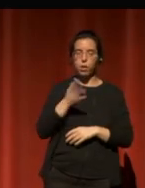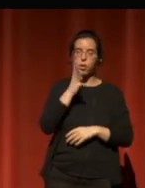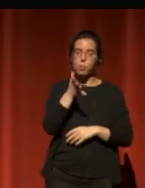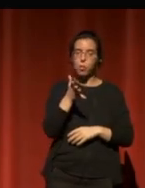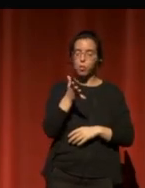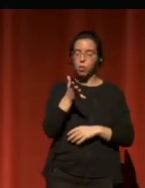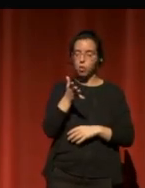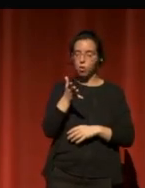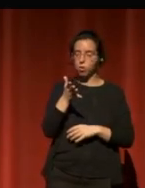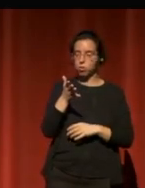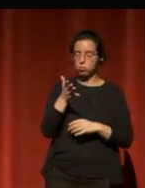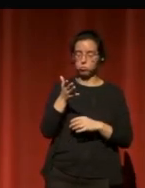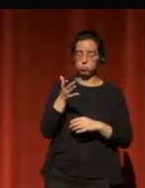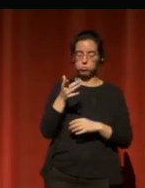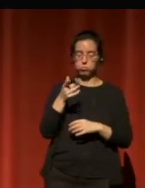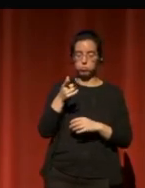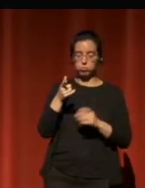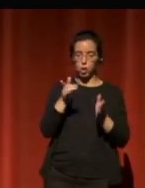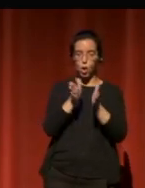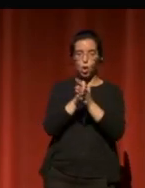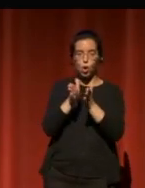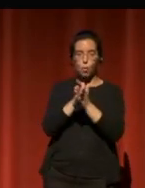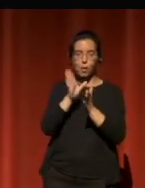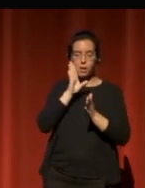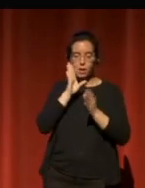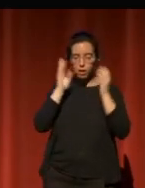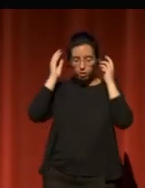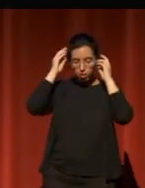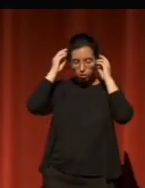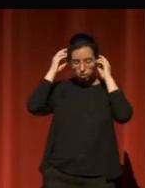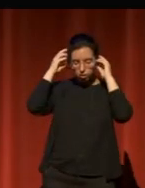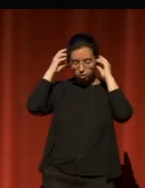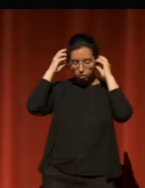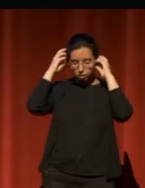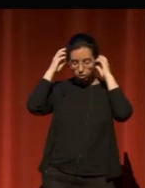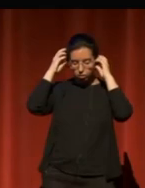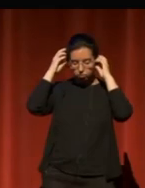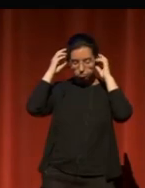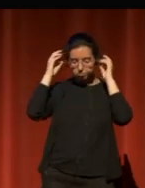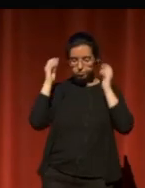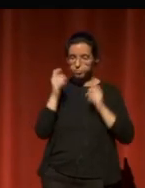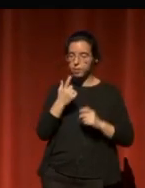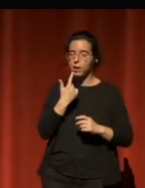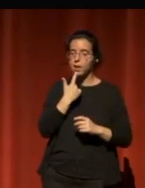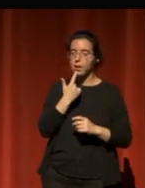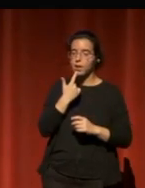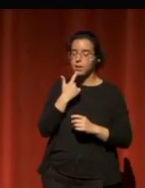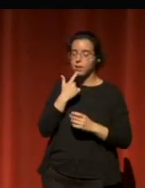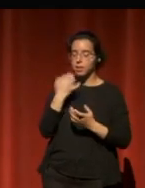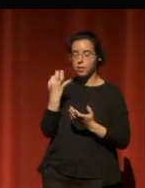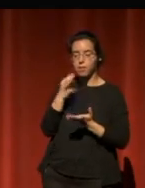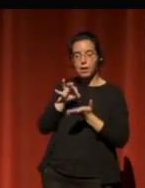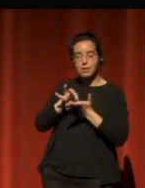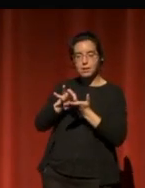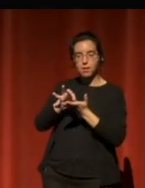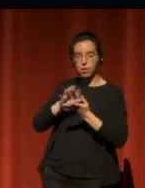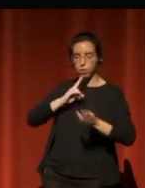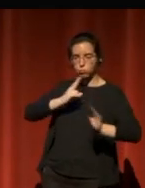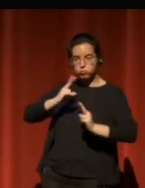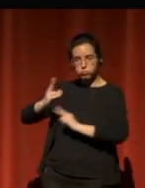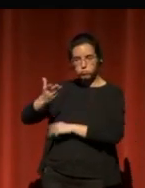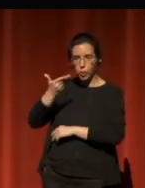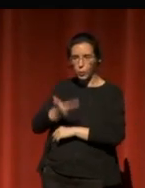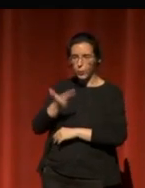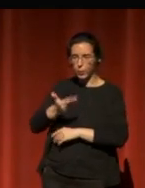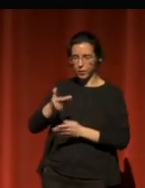que era la compañera portuguesa, hablaba de hacerse a la población a la que tú estás dando el servicio. Es importantísimo a